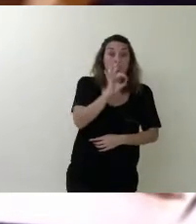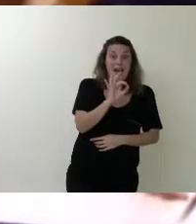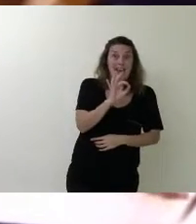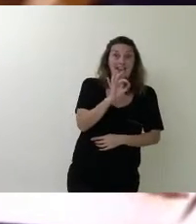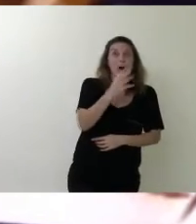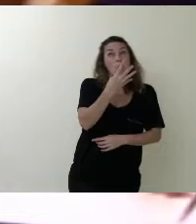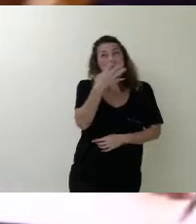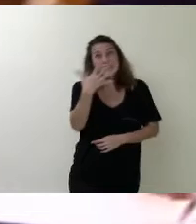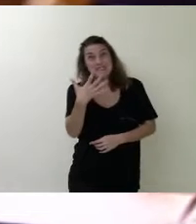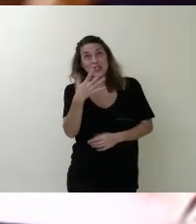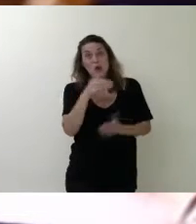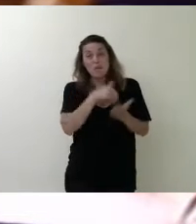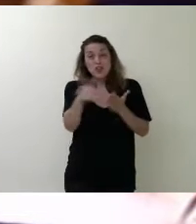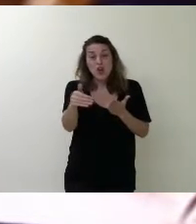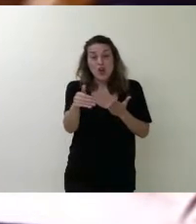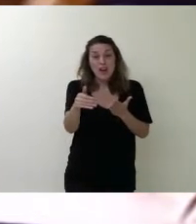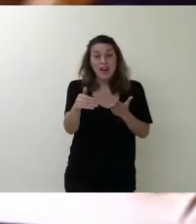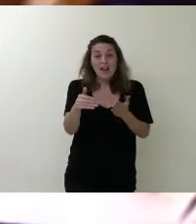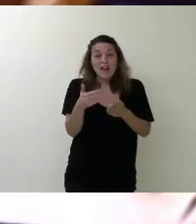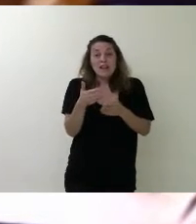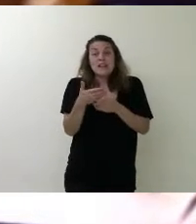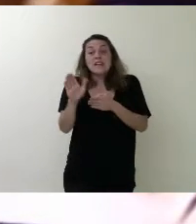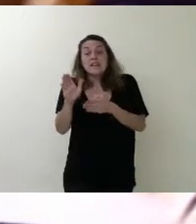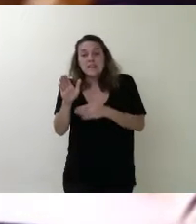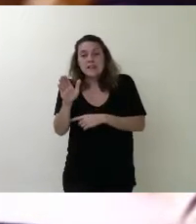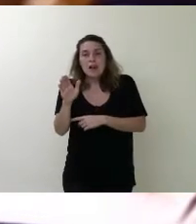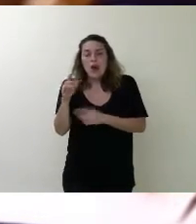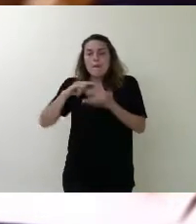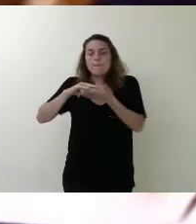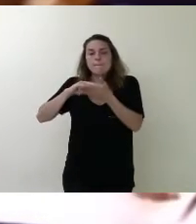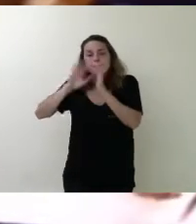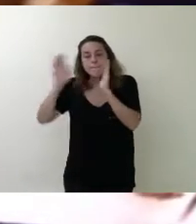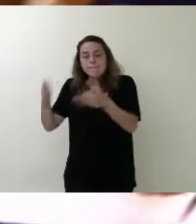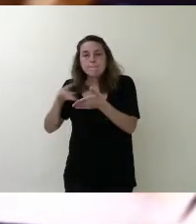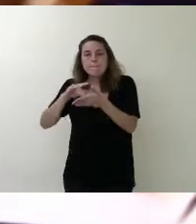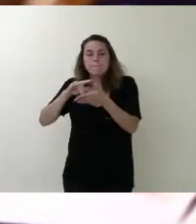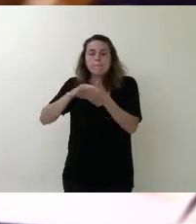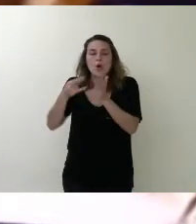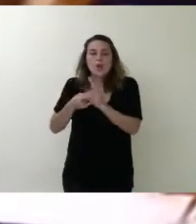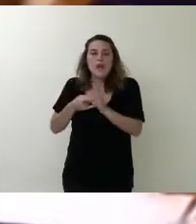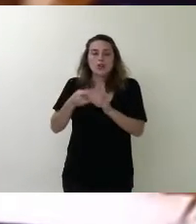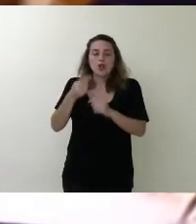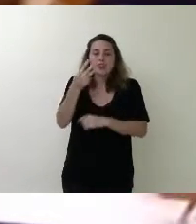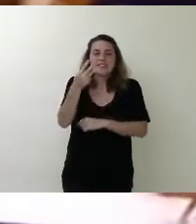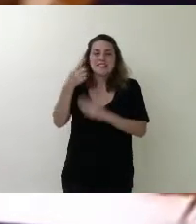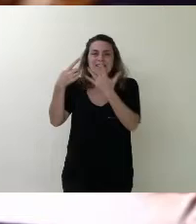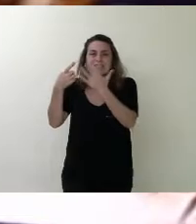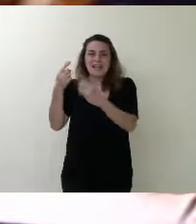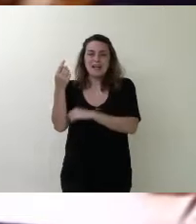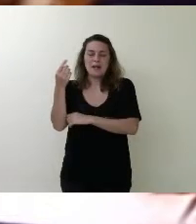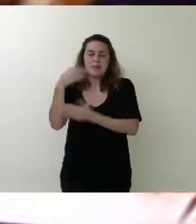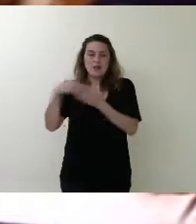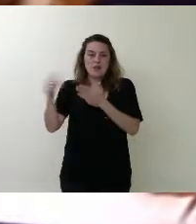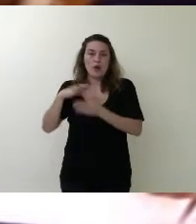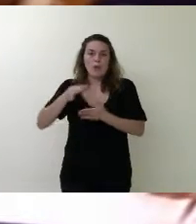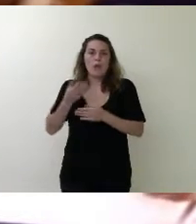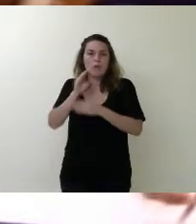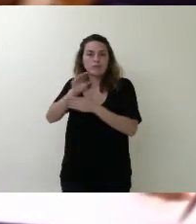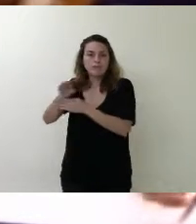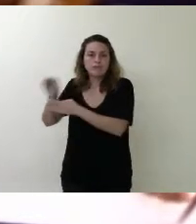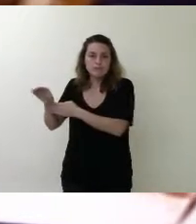45 de este expediente para proyectos por importe de 36 millones y para sufragar deuda por importe